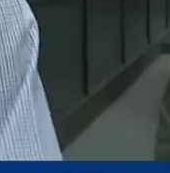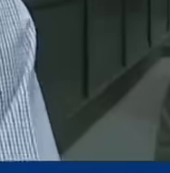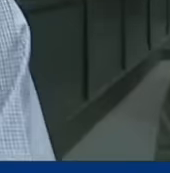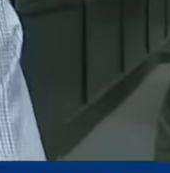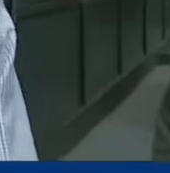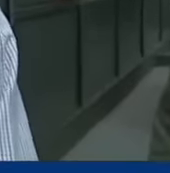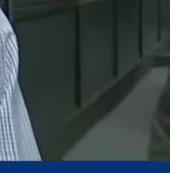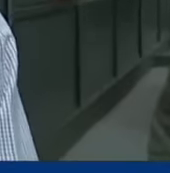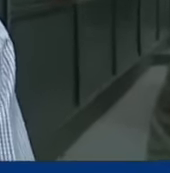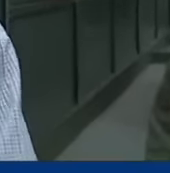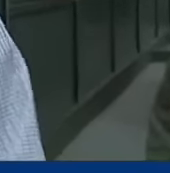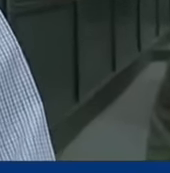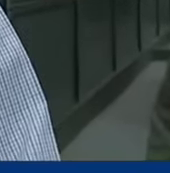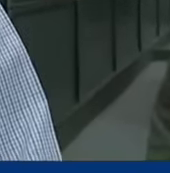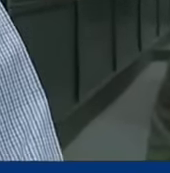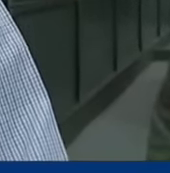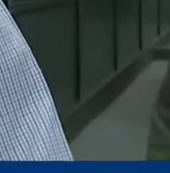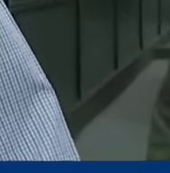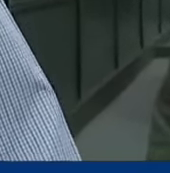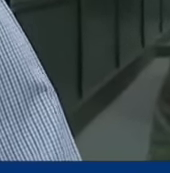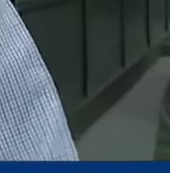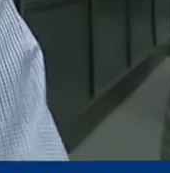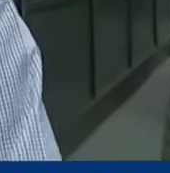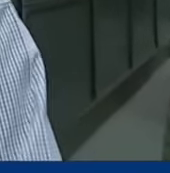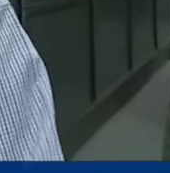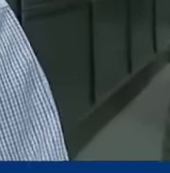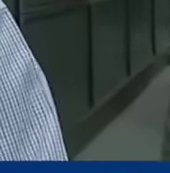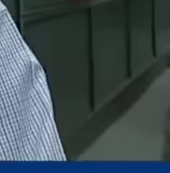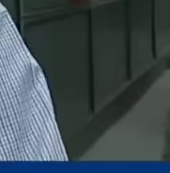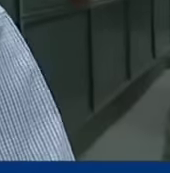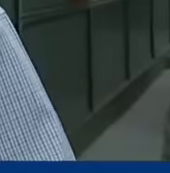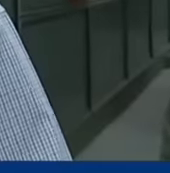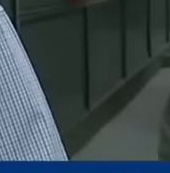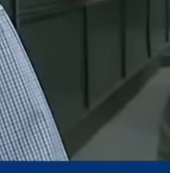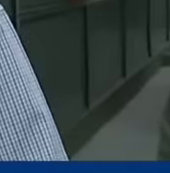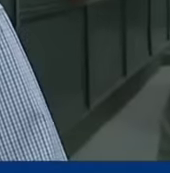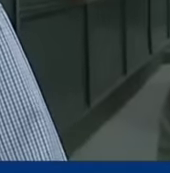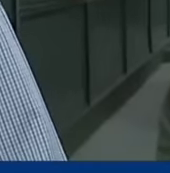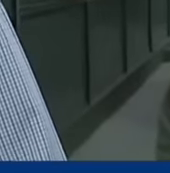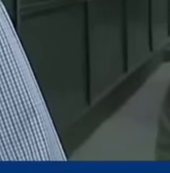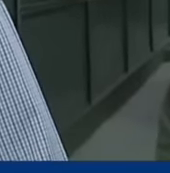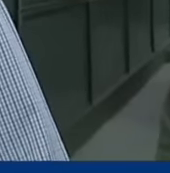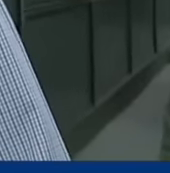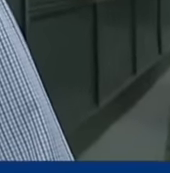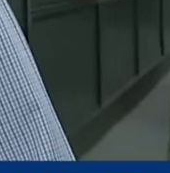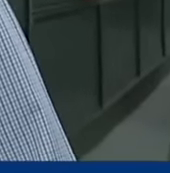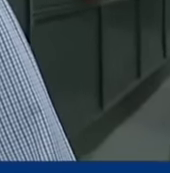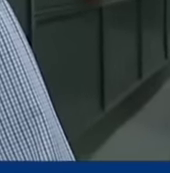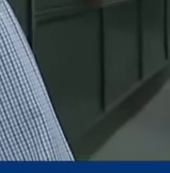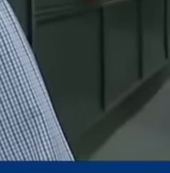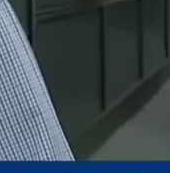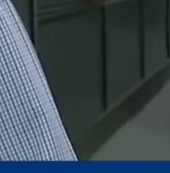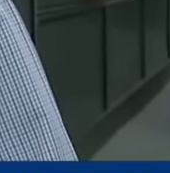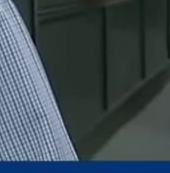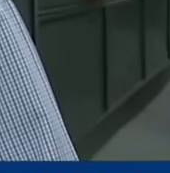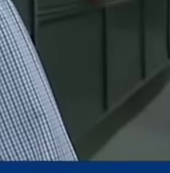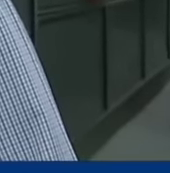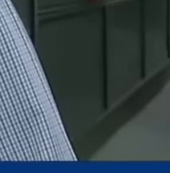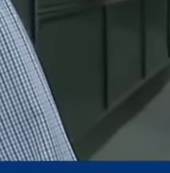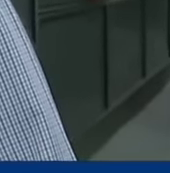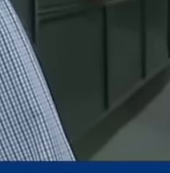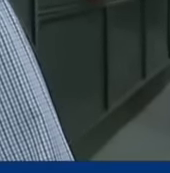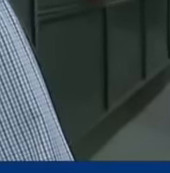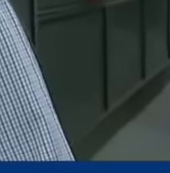resuelven entre los venezolanos, con sus instituciones, con su ley, con su constitución. Yo no practico la diplomacia